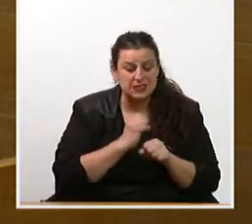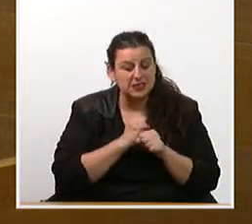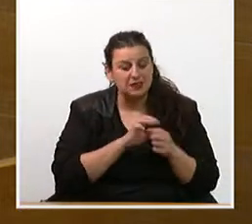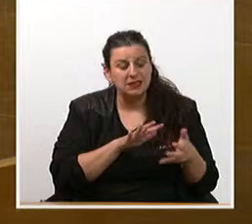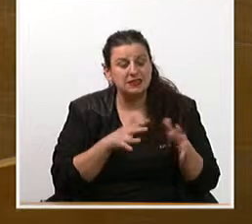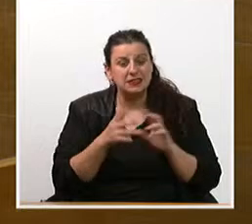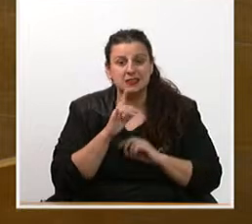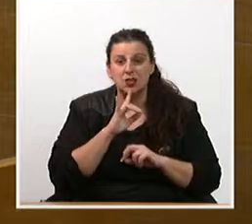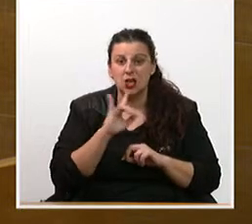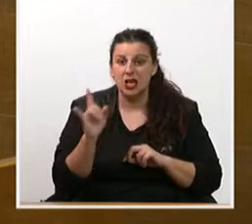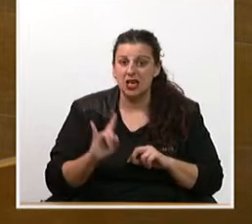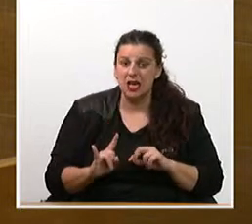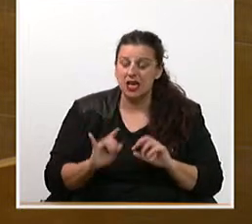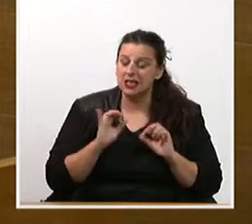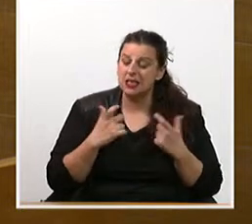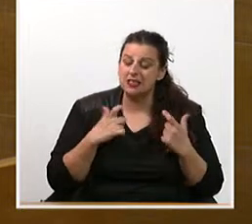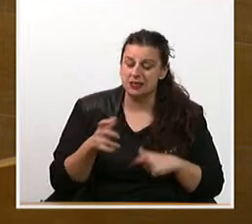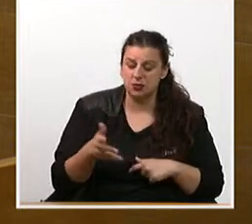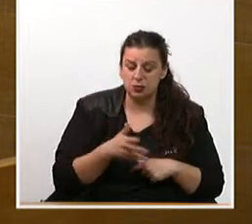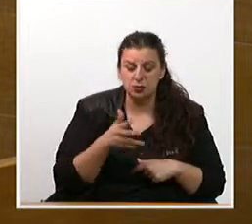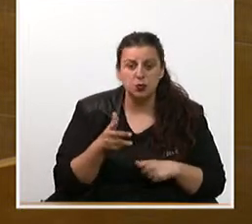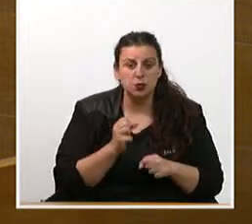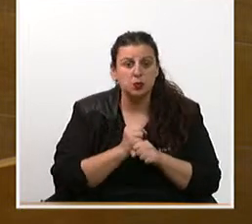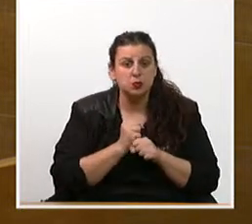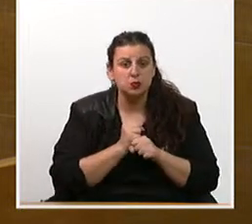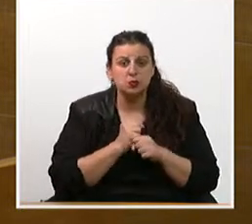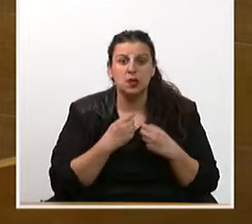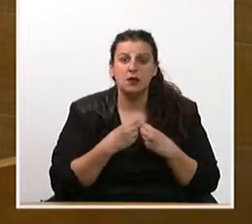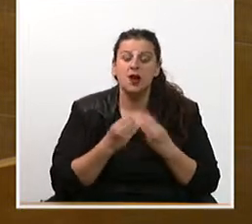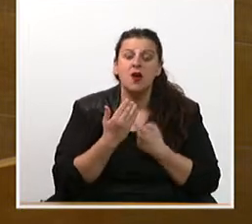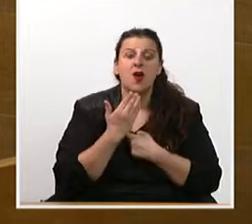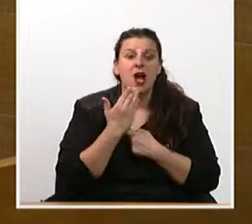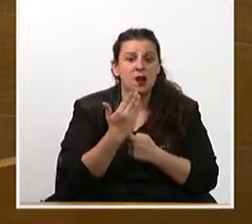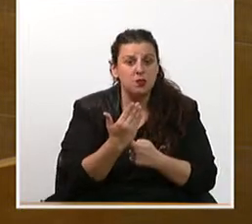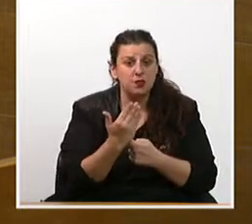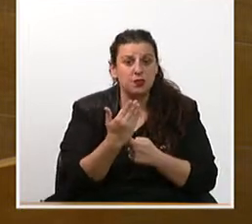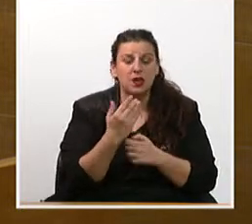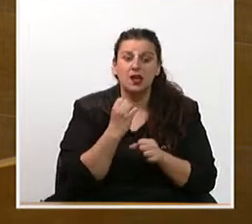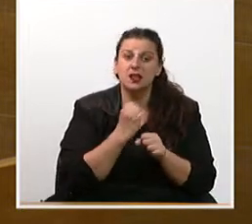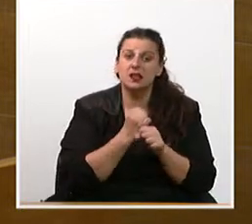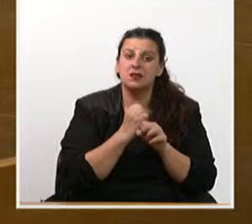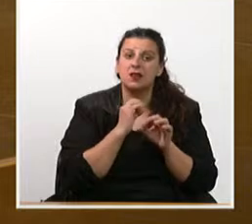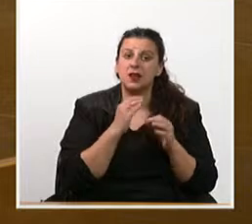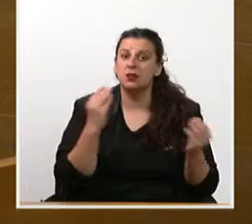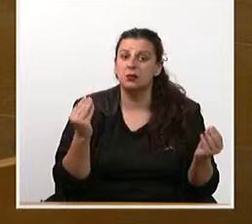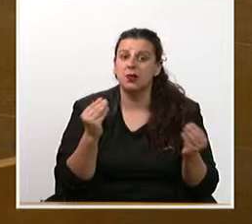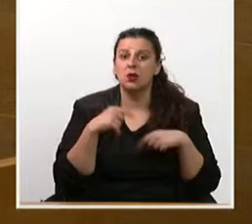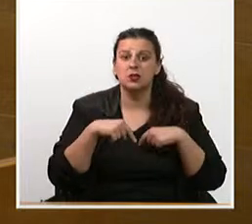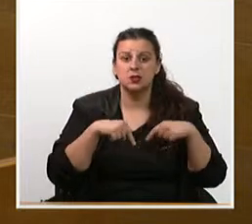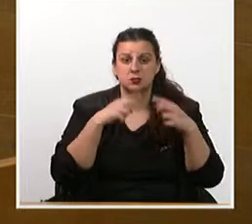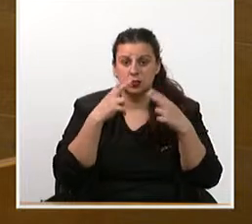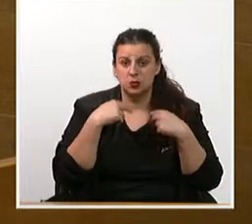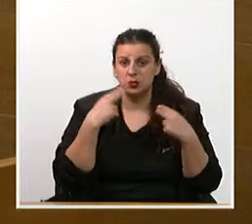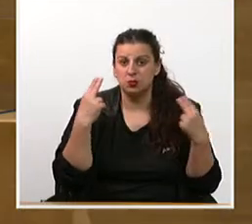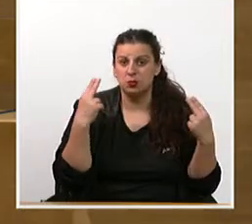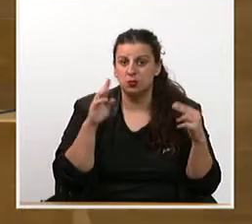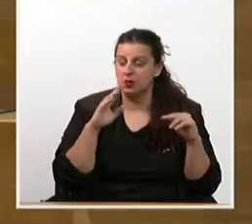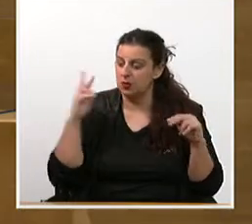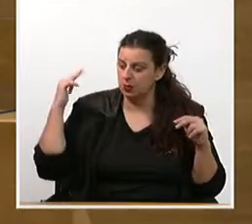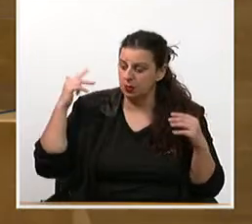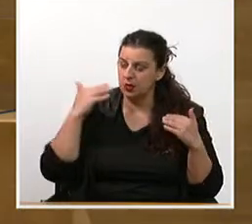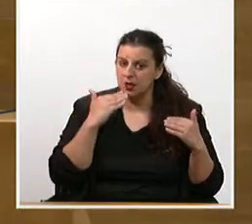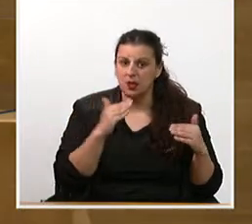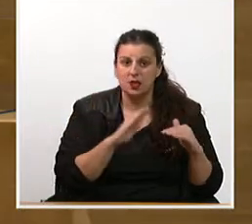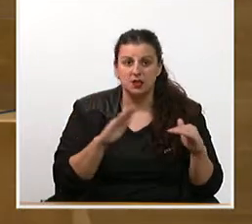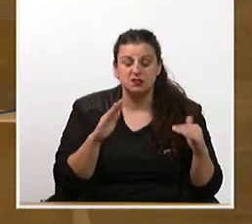energética con los sectores productivos trabajando por nuestra albufera como le he dicho y trabajando por un mejor transporte público sostenible como ya